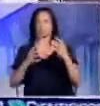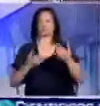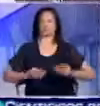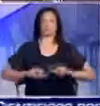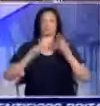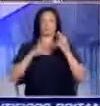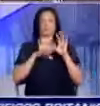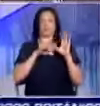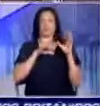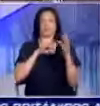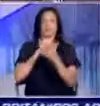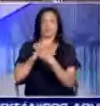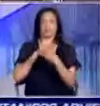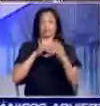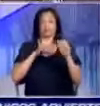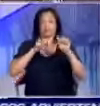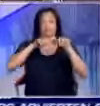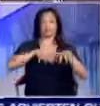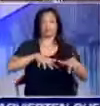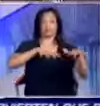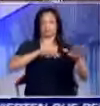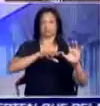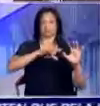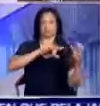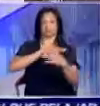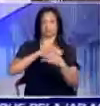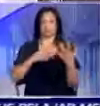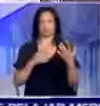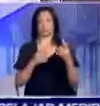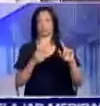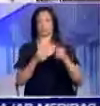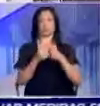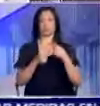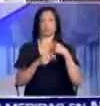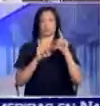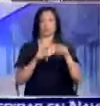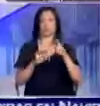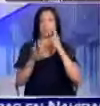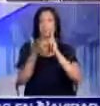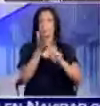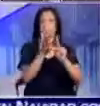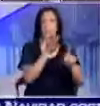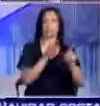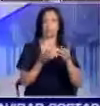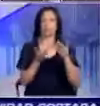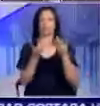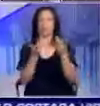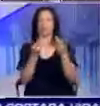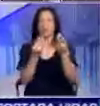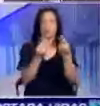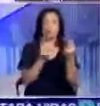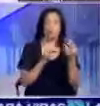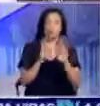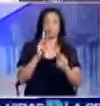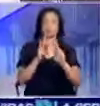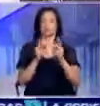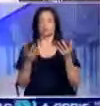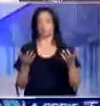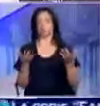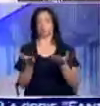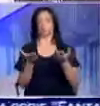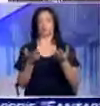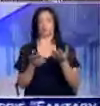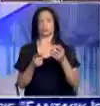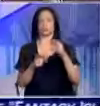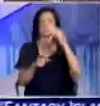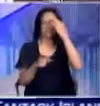Caribe señores Porque los primeros que saben que nadie van a ir a verificar y a contarle la gente